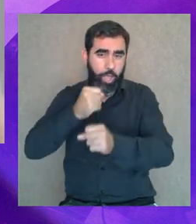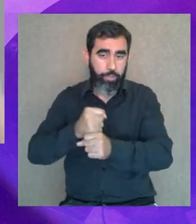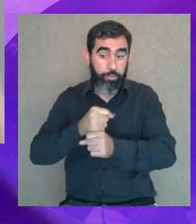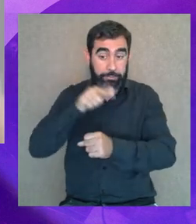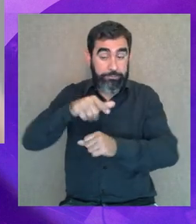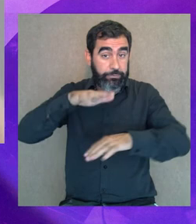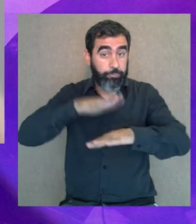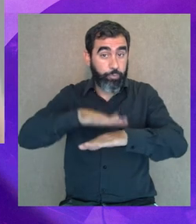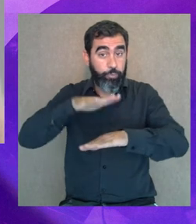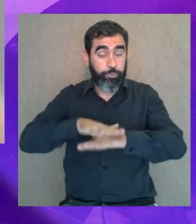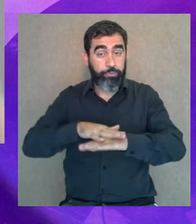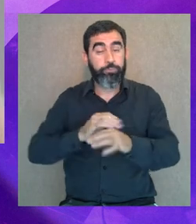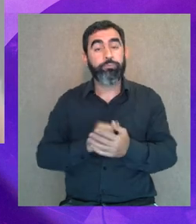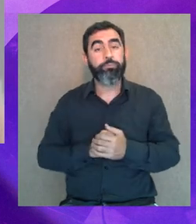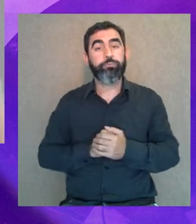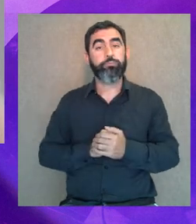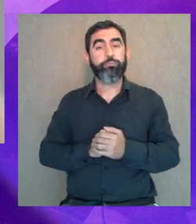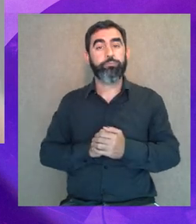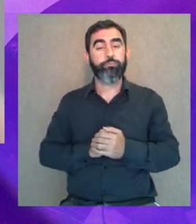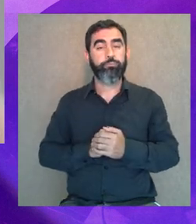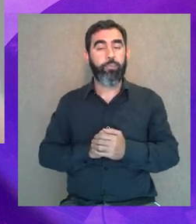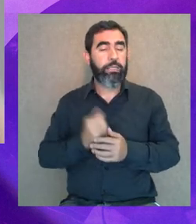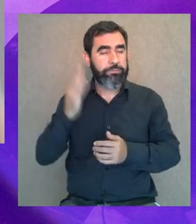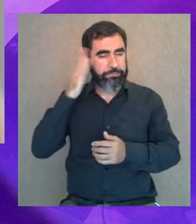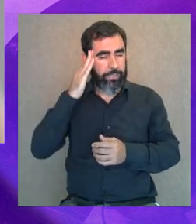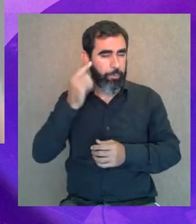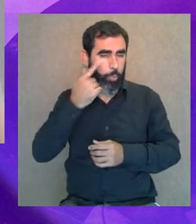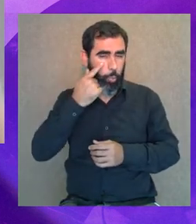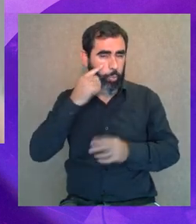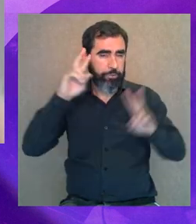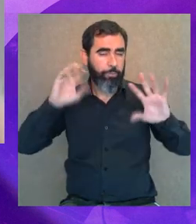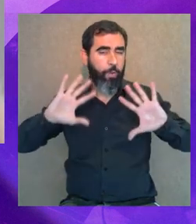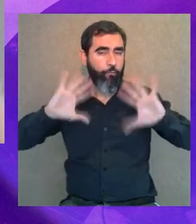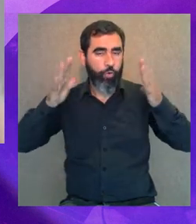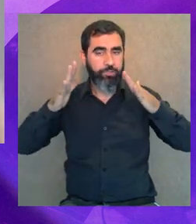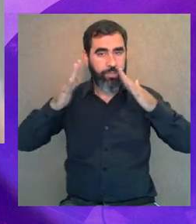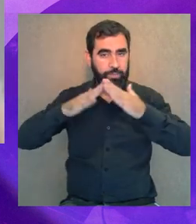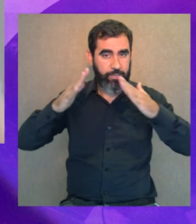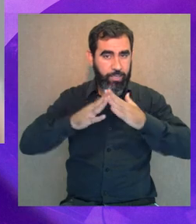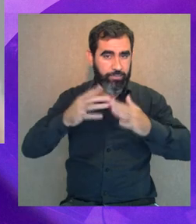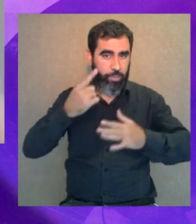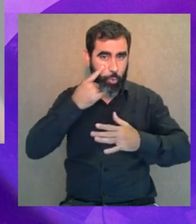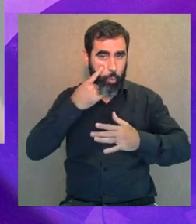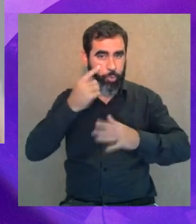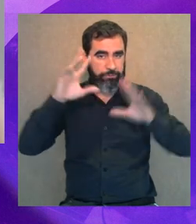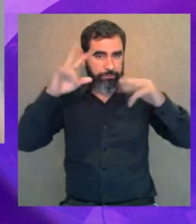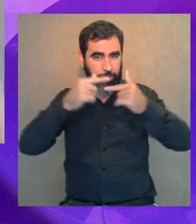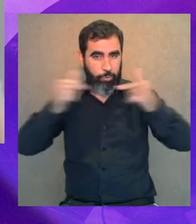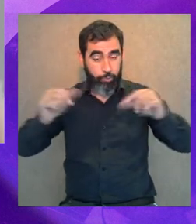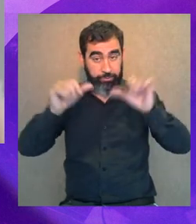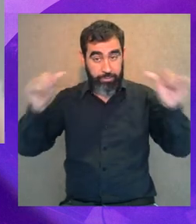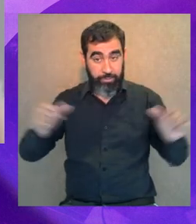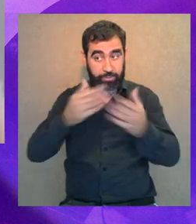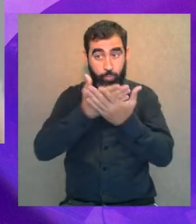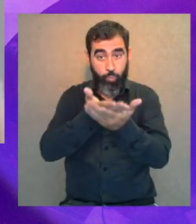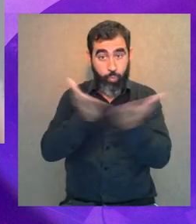en este momento si bien sabíamos el tema de lo que es la violencia doméstica bueno todo todo lo que la